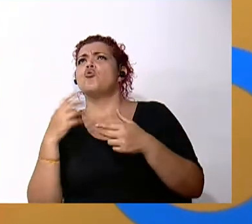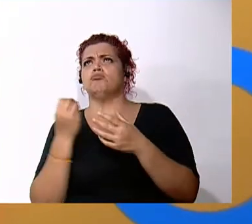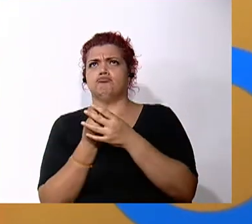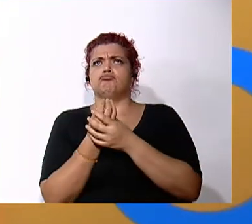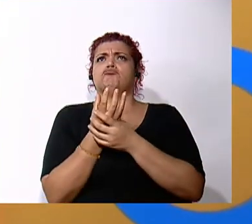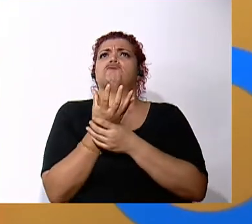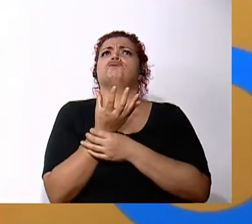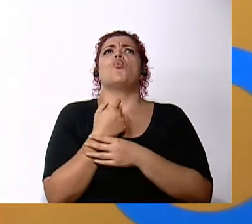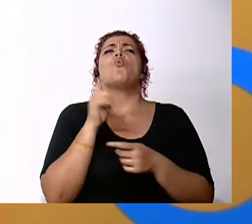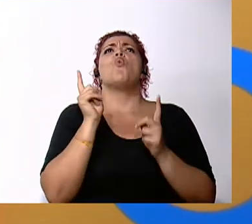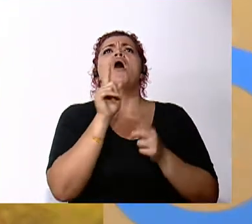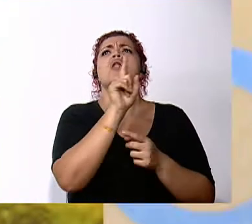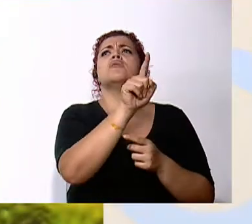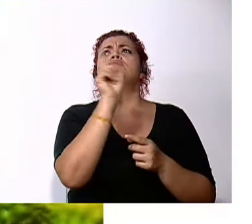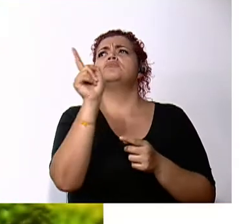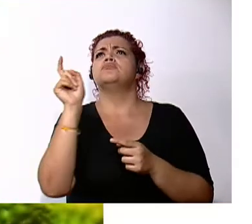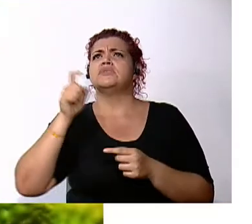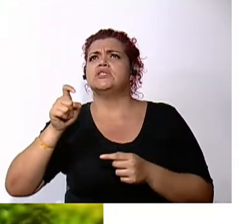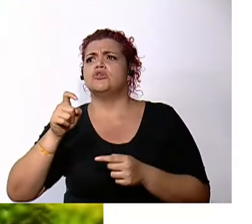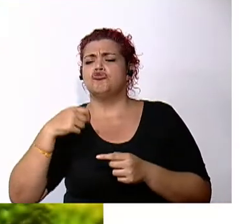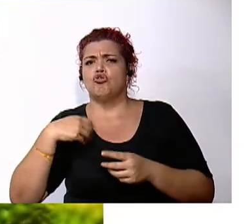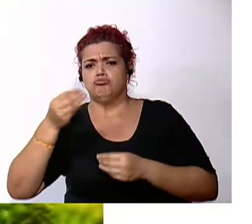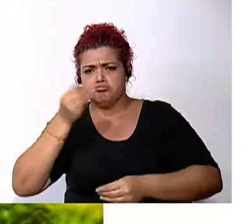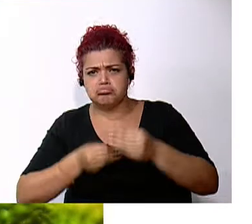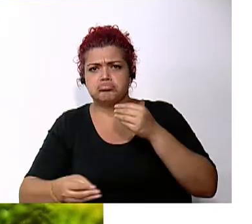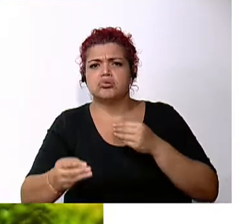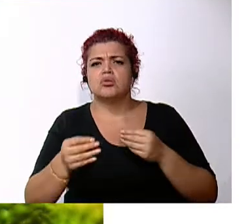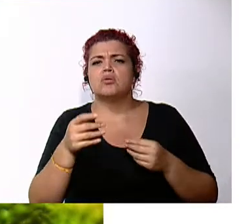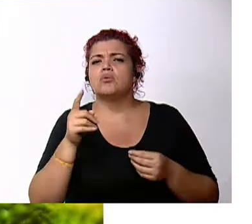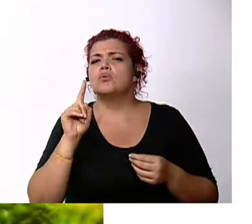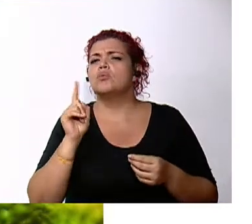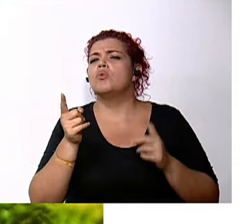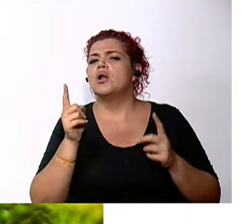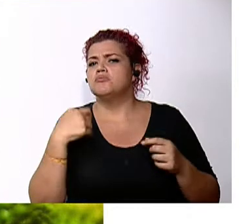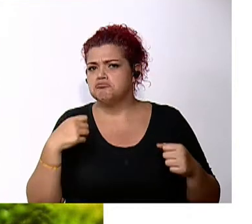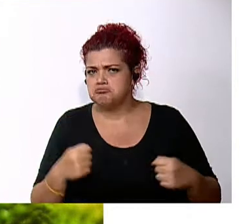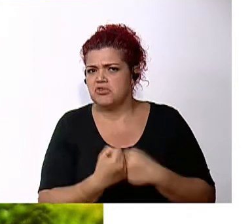el reto de esta clase. Observemos la imagen.